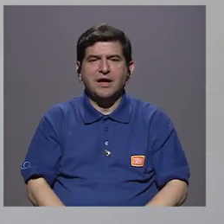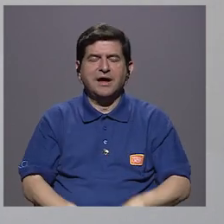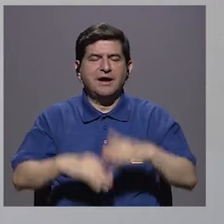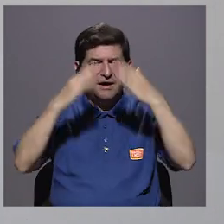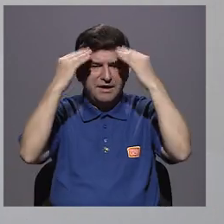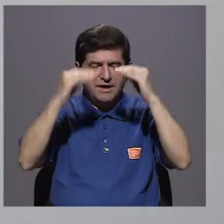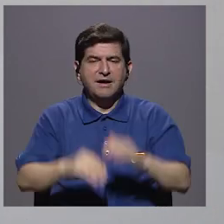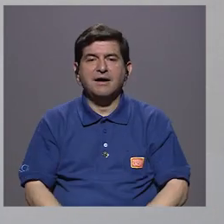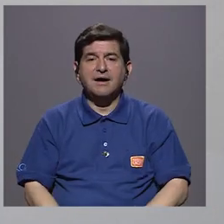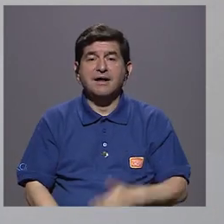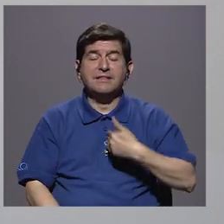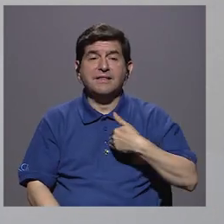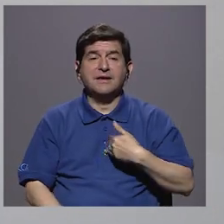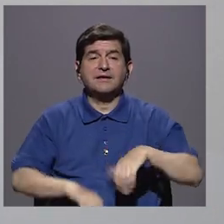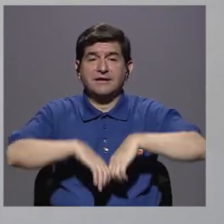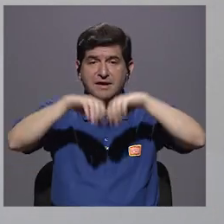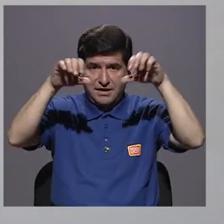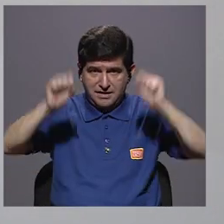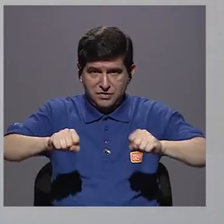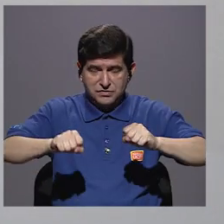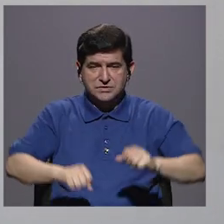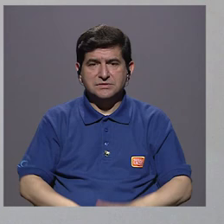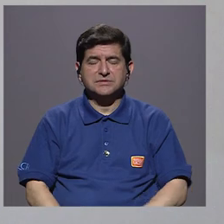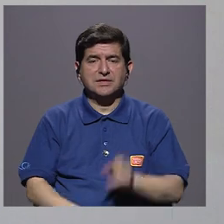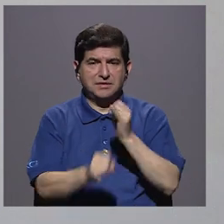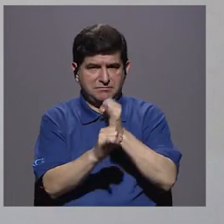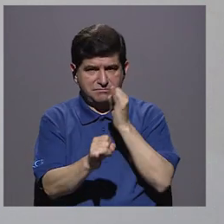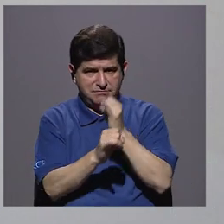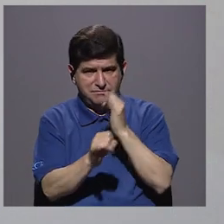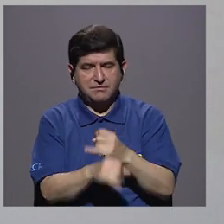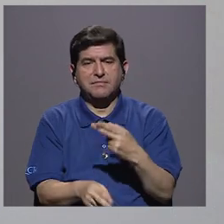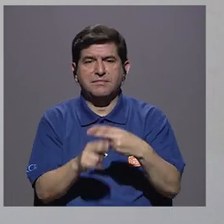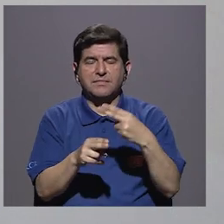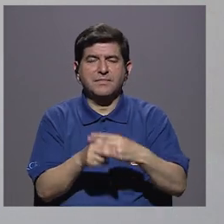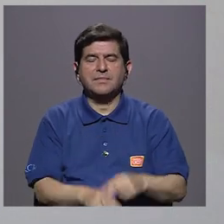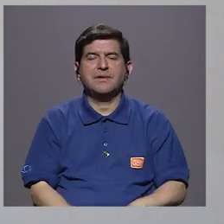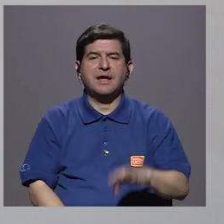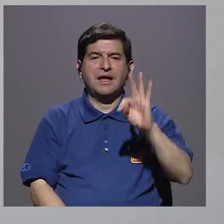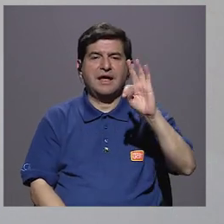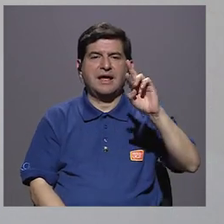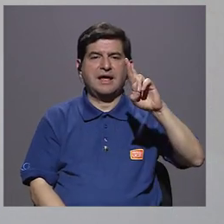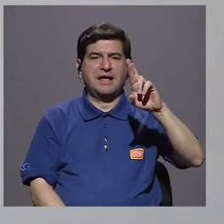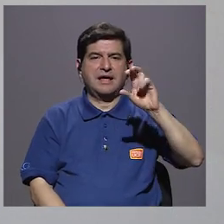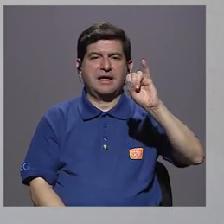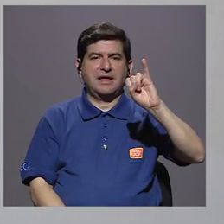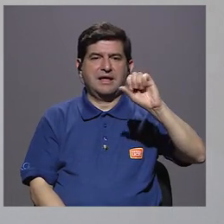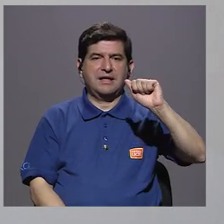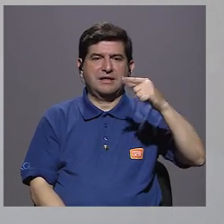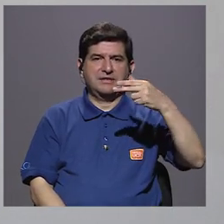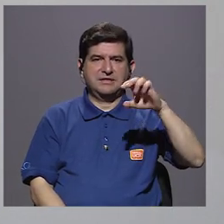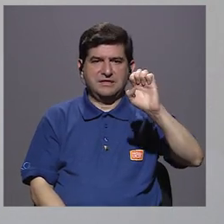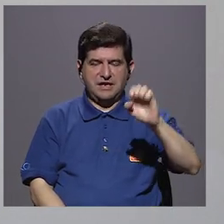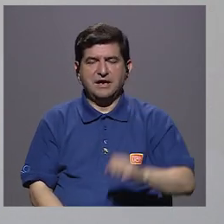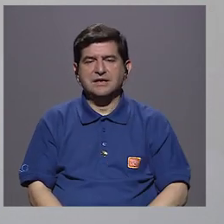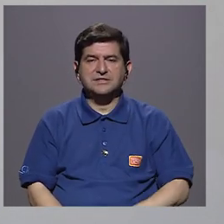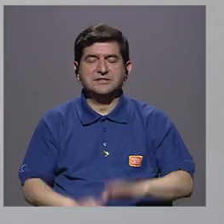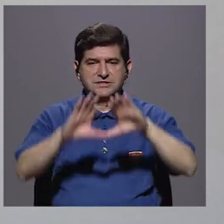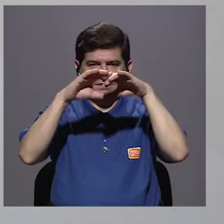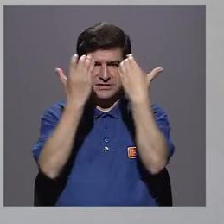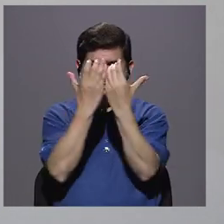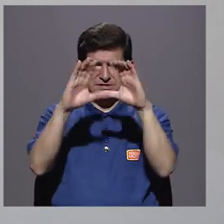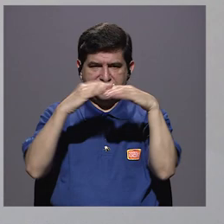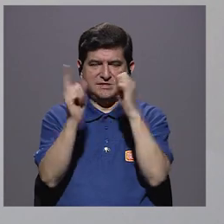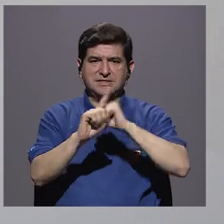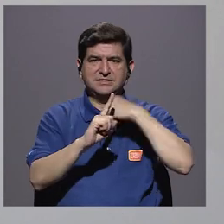en emergencias tenemos un sistema, adoptamos un sistema en la institución que se llama triage. Es una clasificación de su estado de